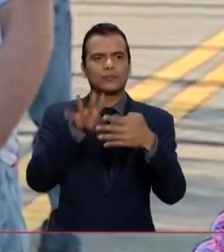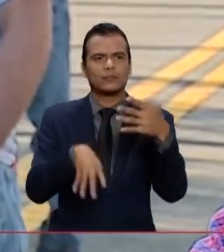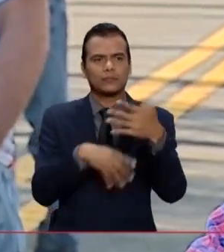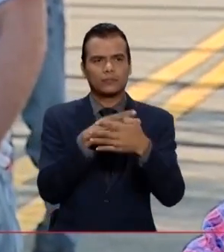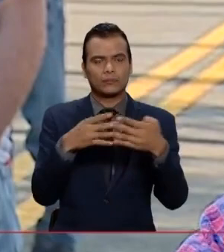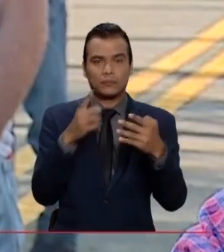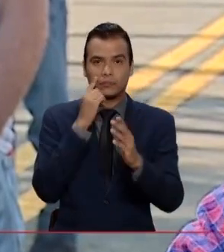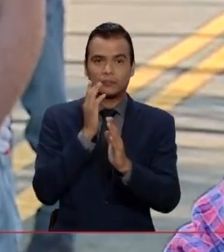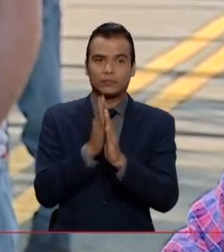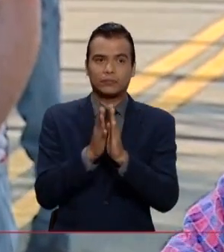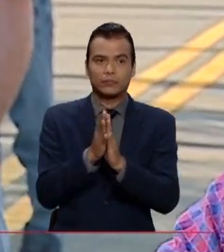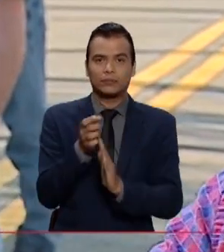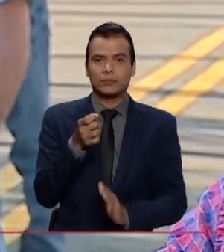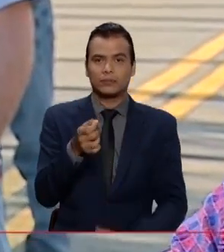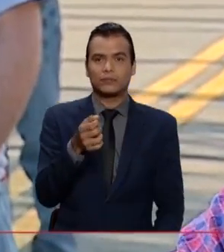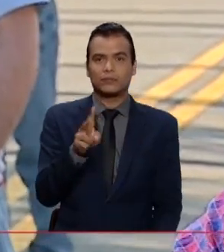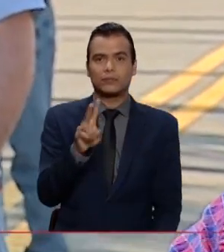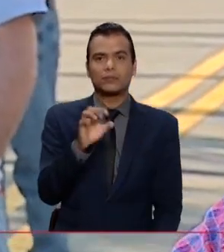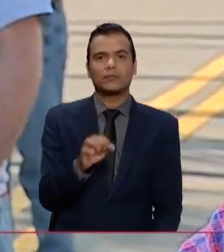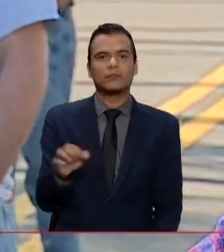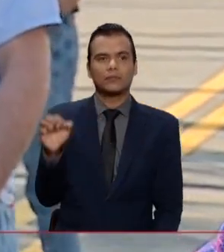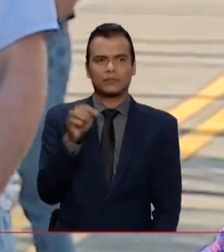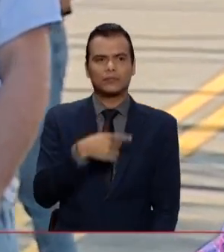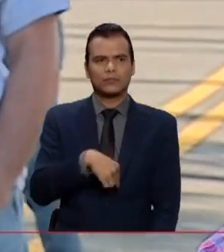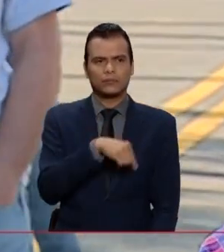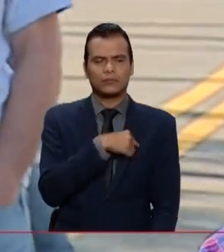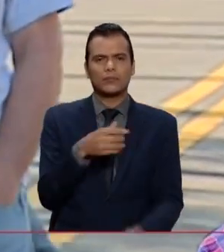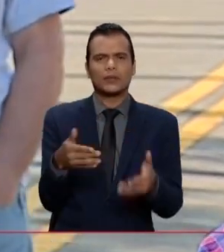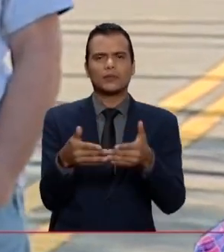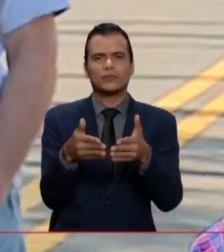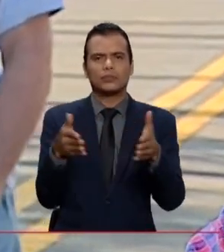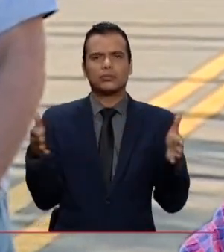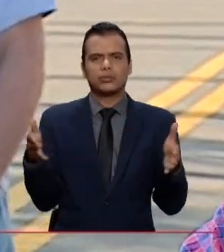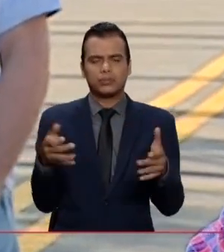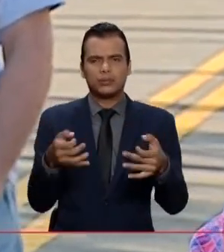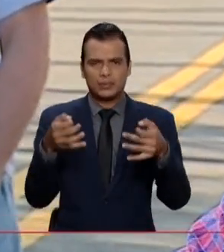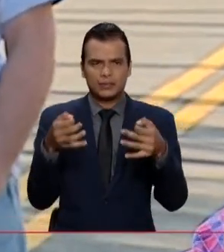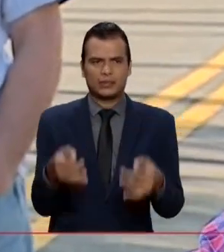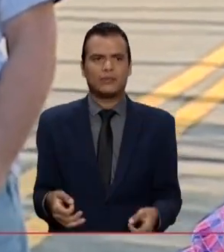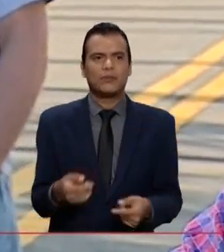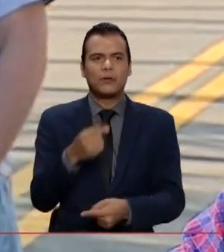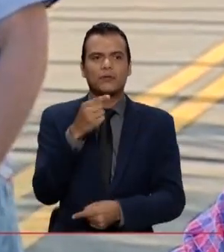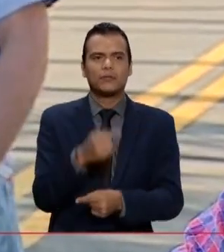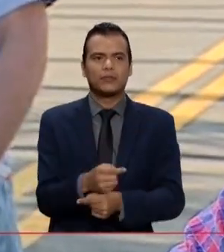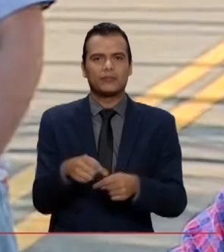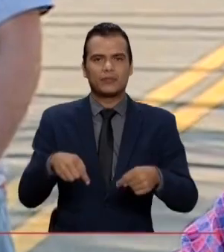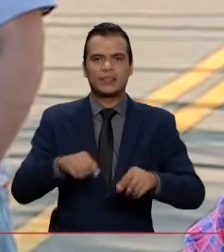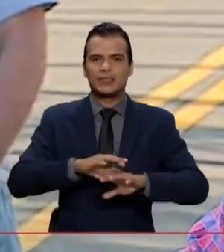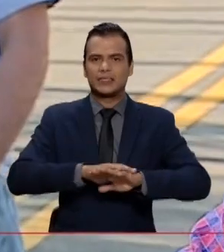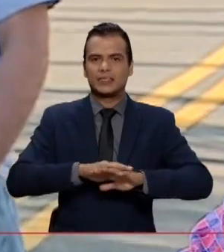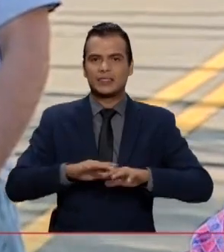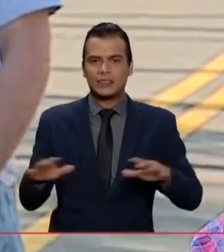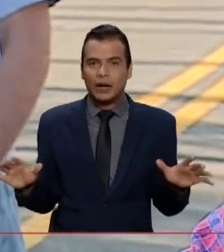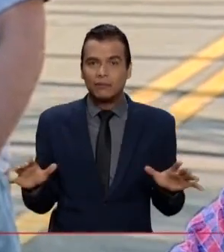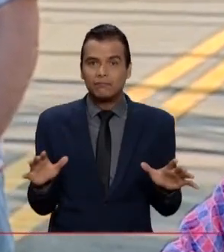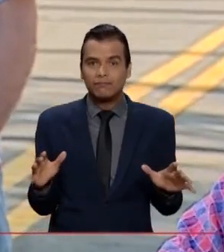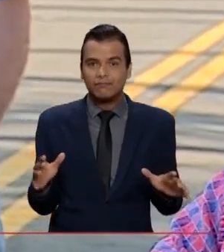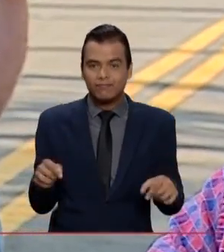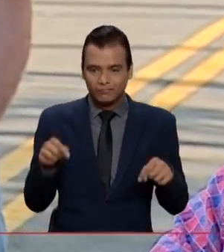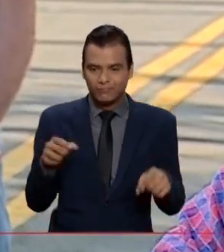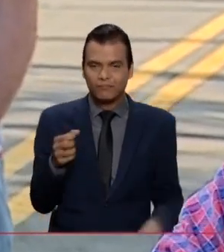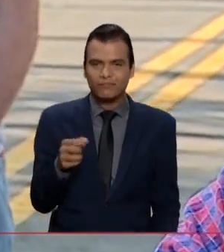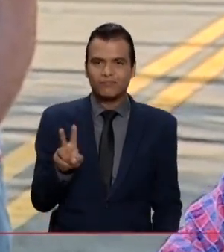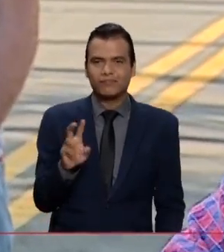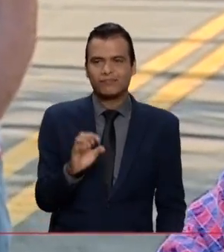el 12 de octubre vamos a dar paso por el alambrado. Y hoy es 12 de octubre y estaremos dando paso por el alambrado una vez termine